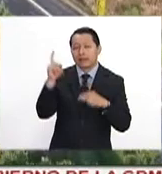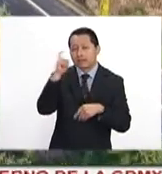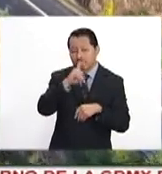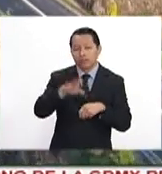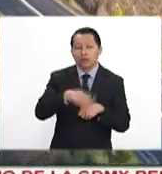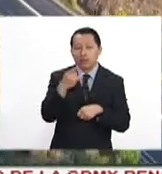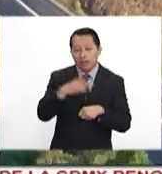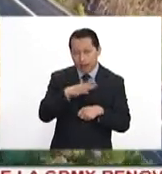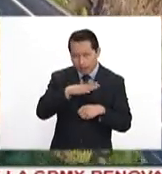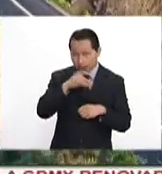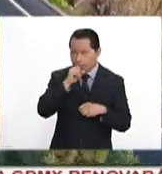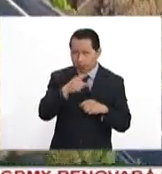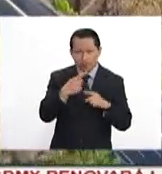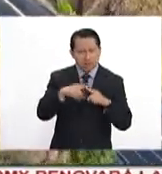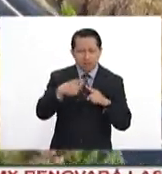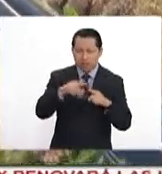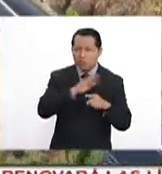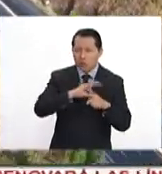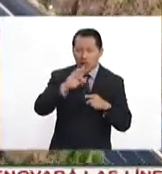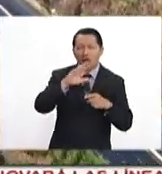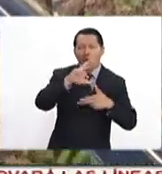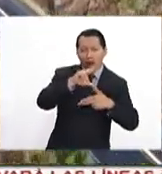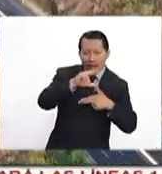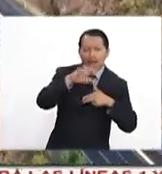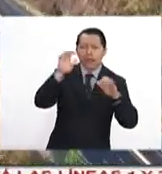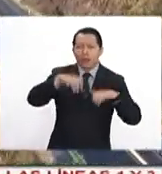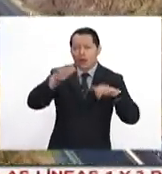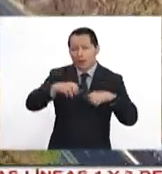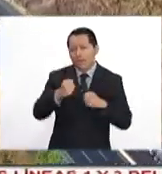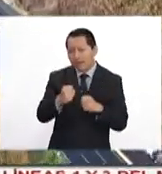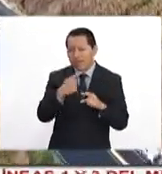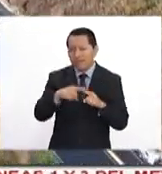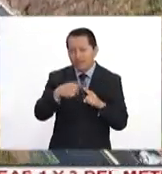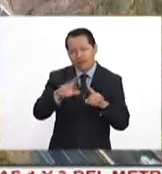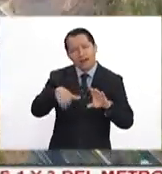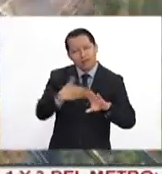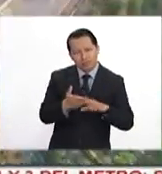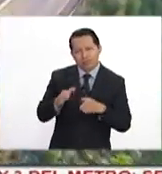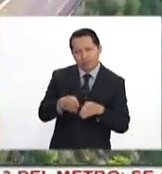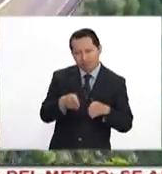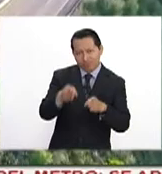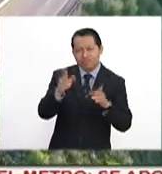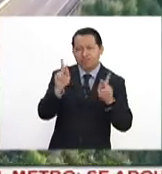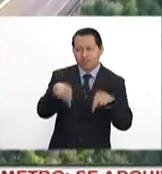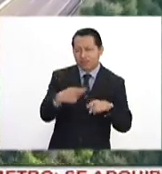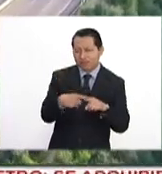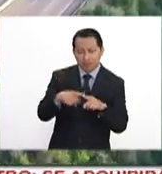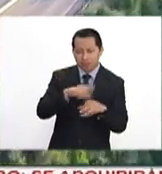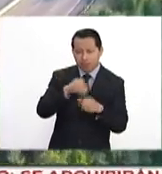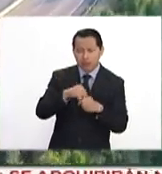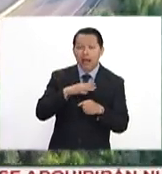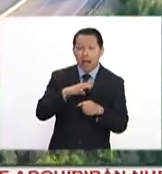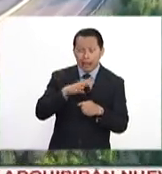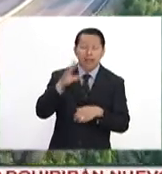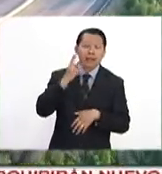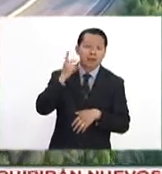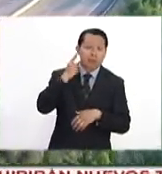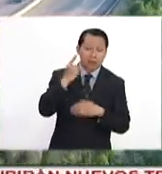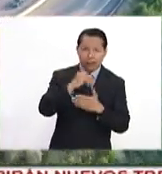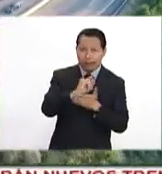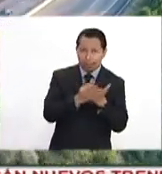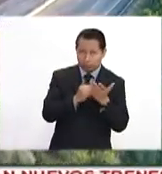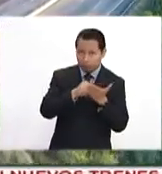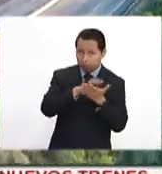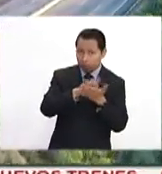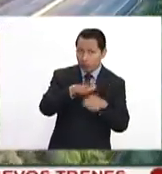entre ellas los fenómenos meteorológicos como huracanes y tormentas. Esto lo dijo en un reporte entregado a la Comisión Permanente del Congreso de la Unión como